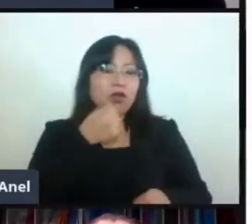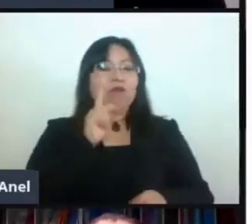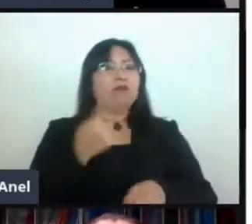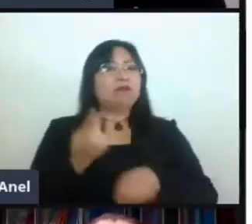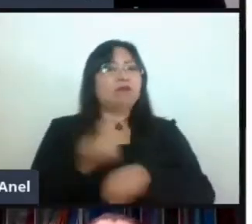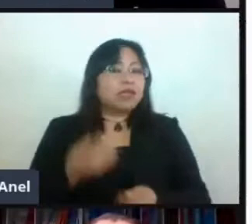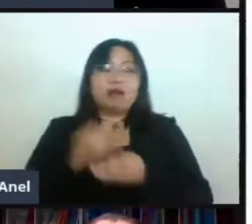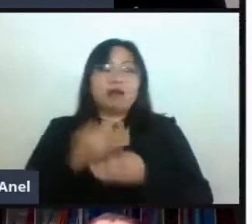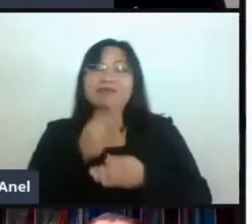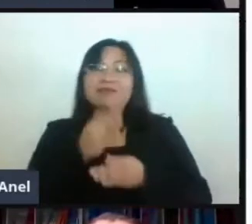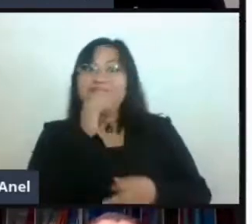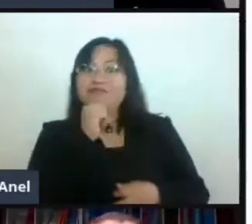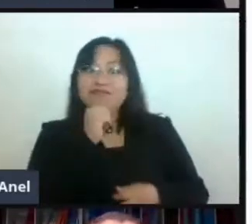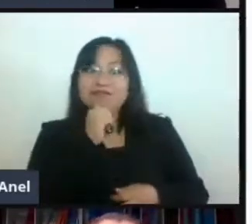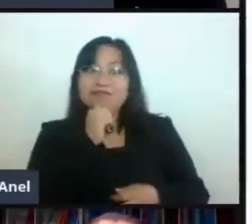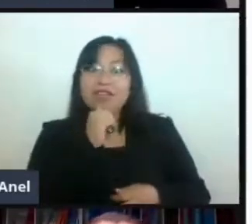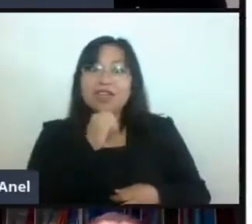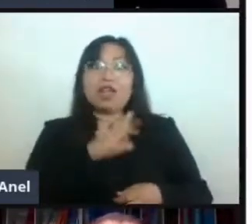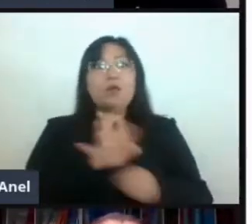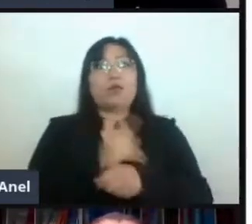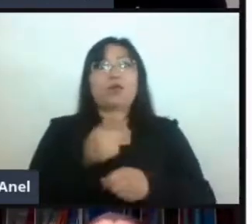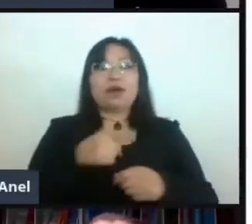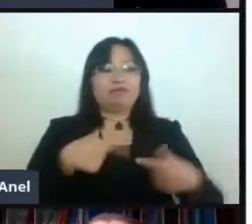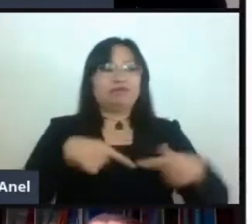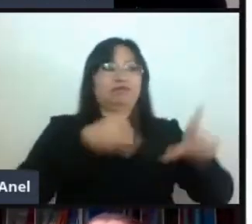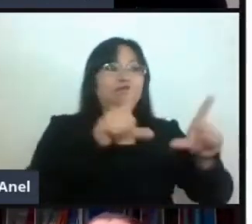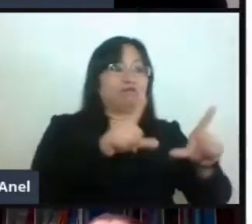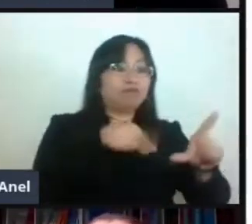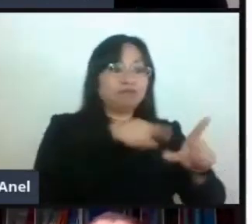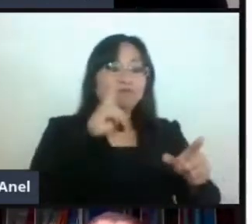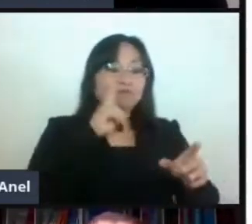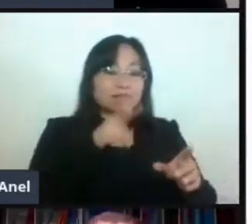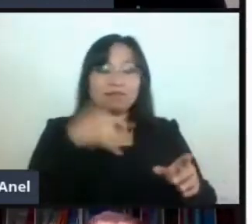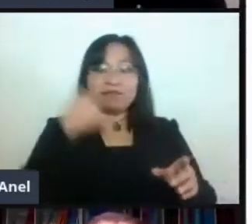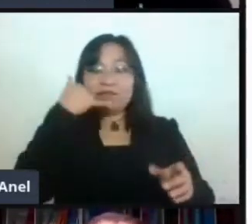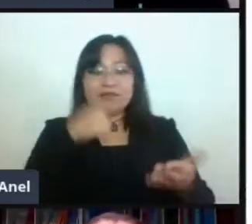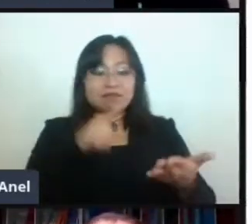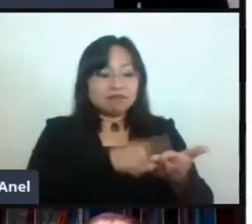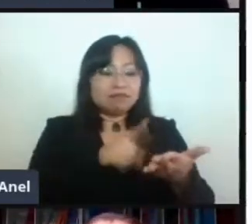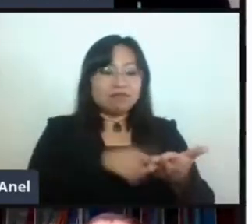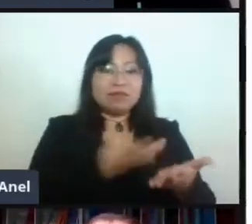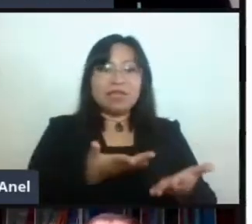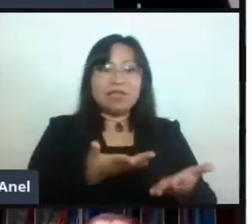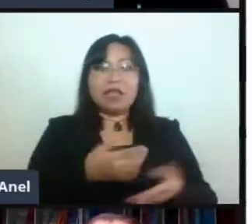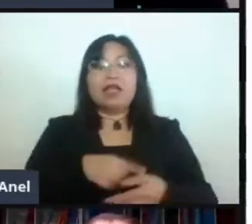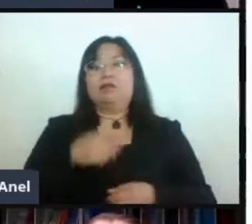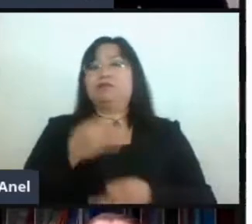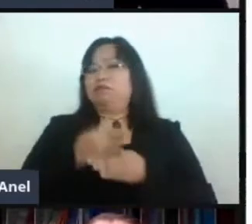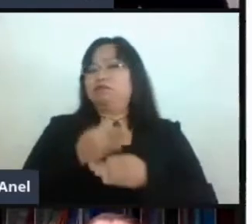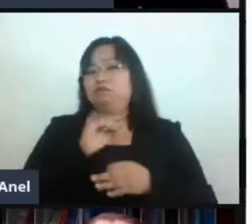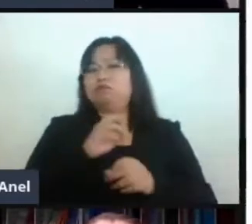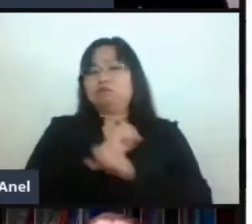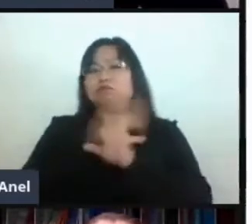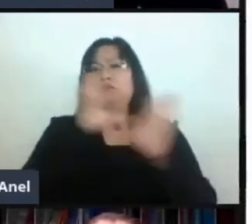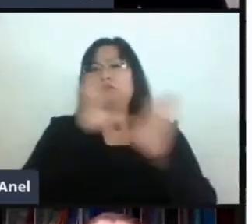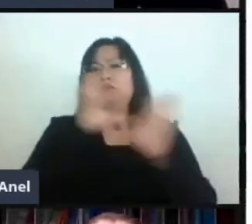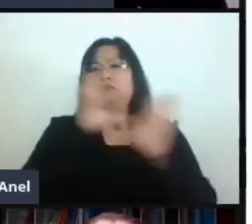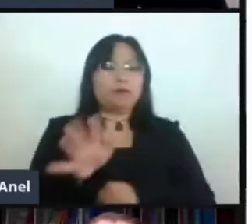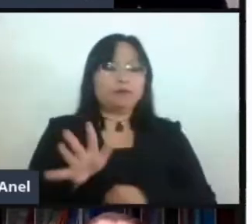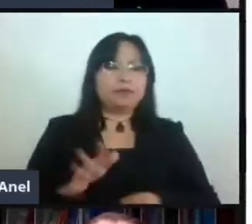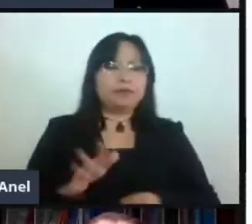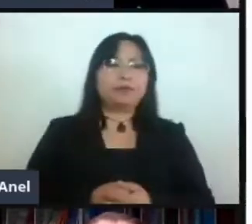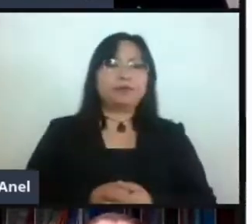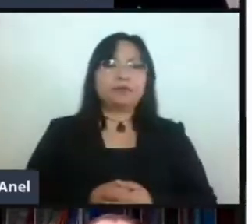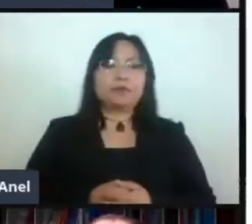sustituir de ninguna manera. Pero también es muy claro que la evaluación de los